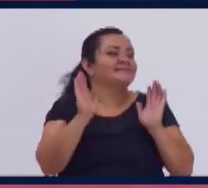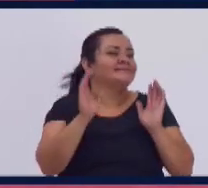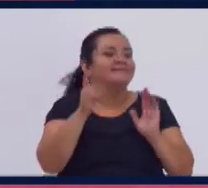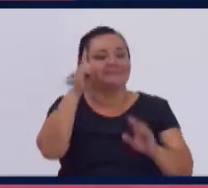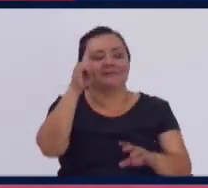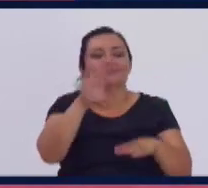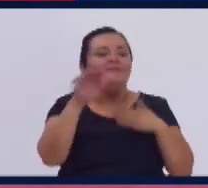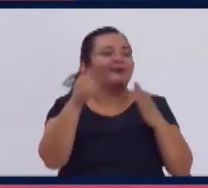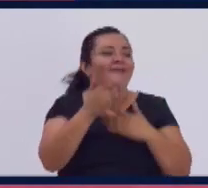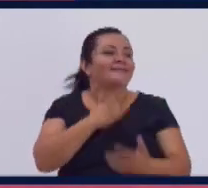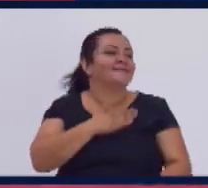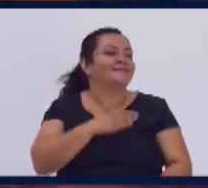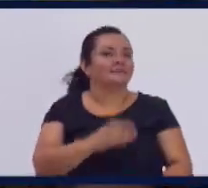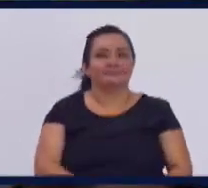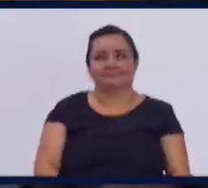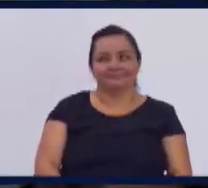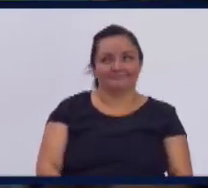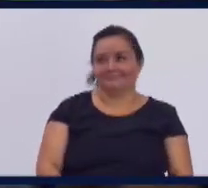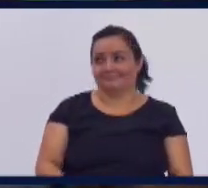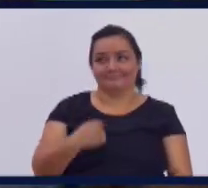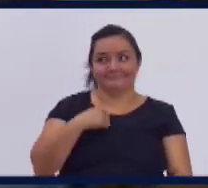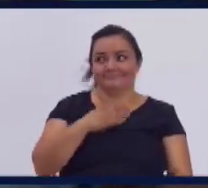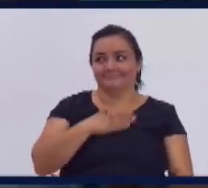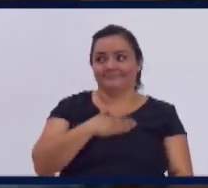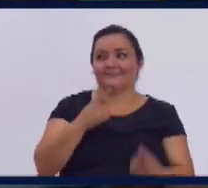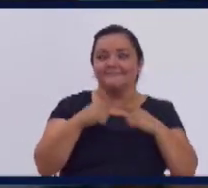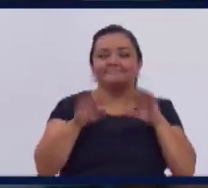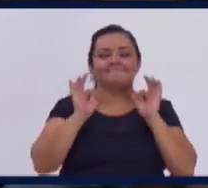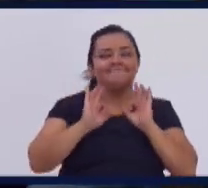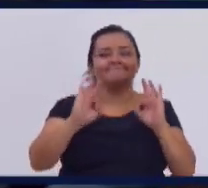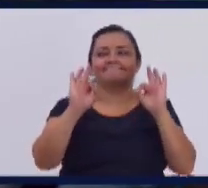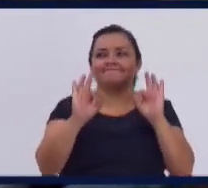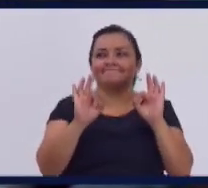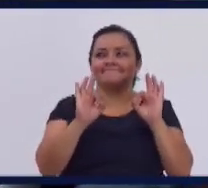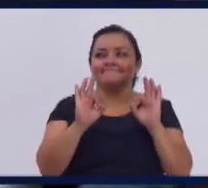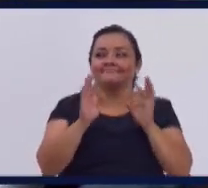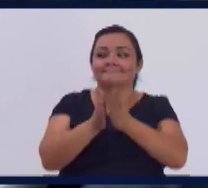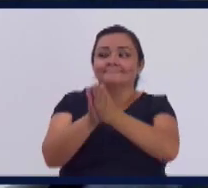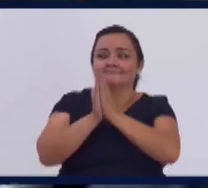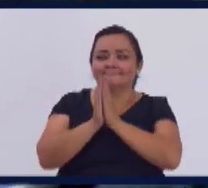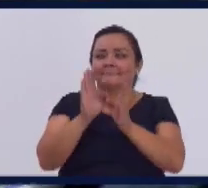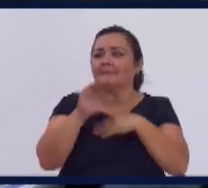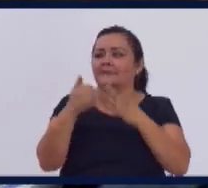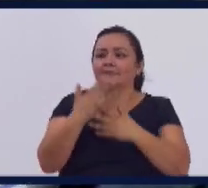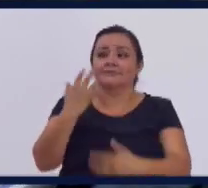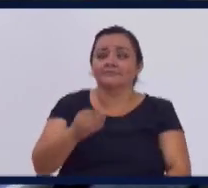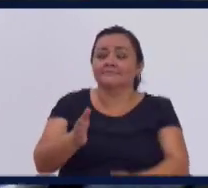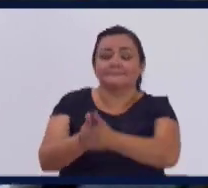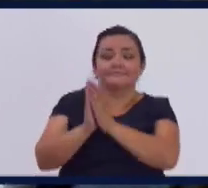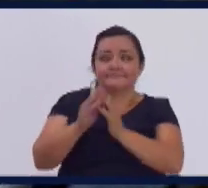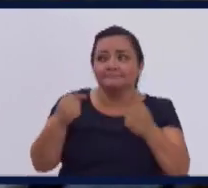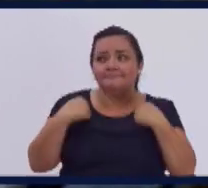si me imagino que todo lo tiene? No, no todo lo tengo, pero lo mejor que me puede regalar es orar por mí todos los días.